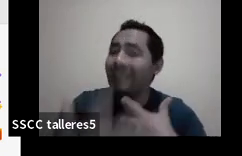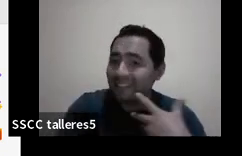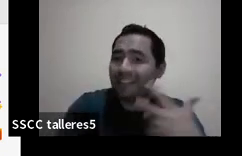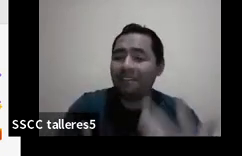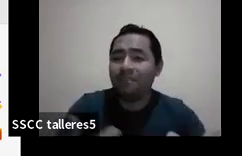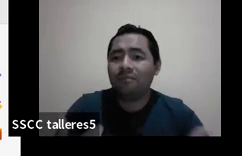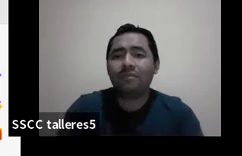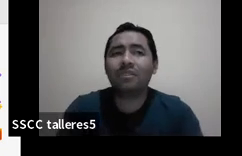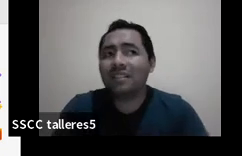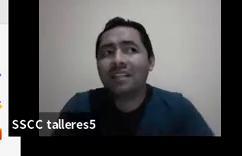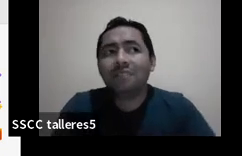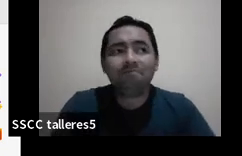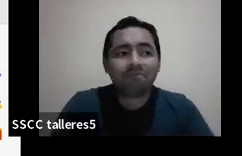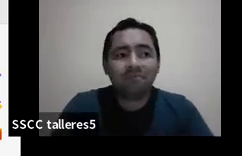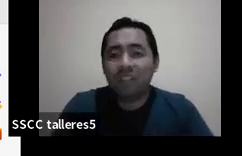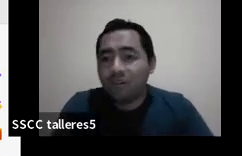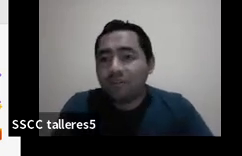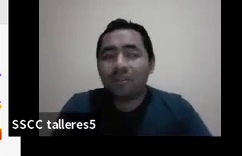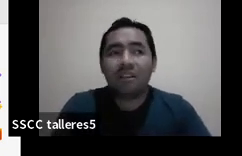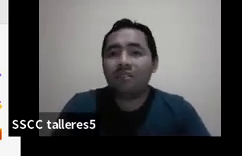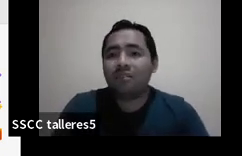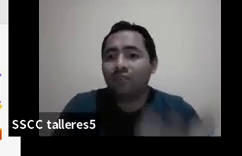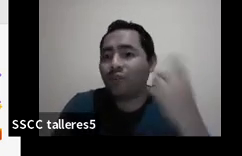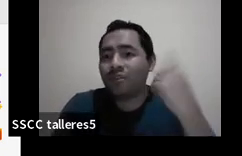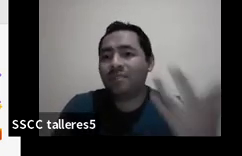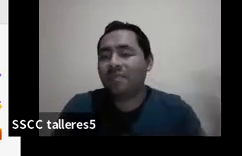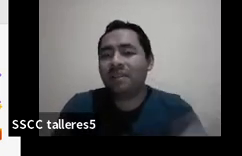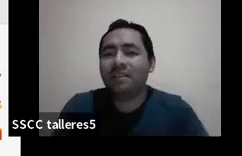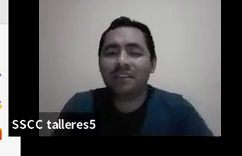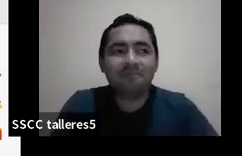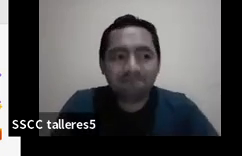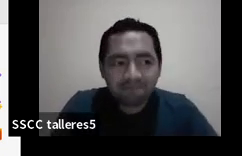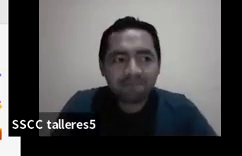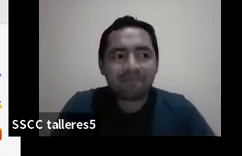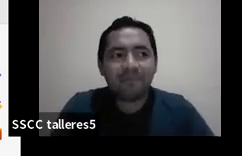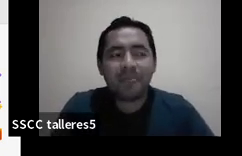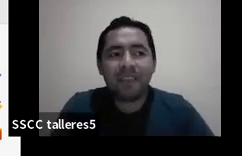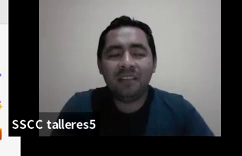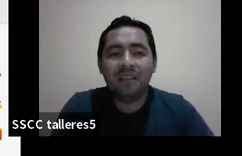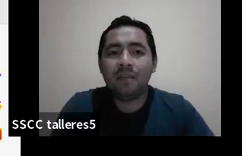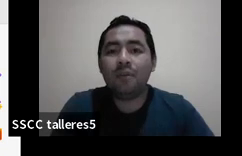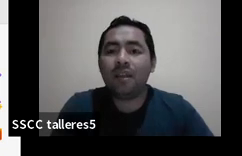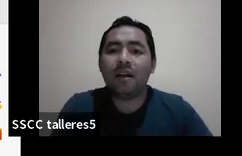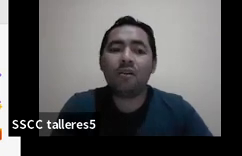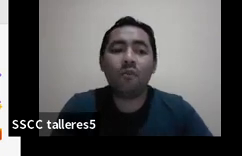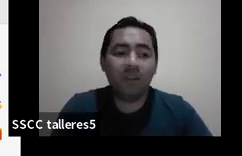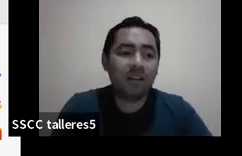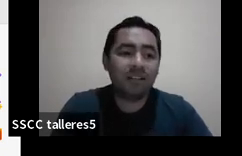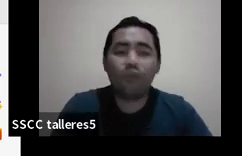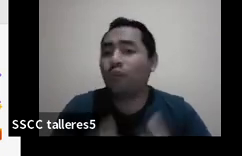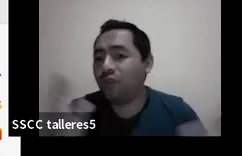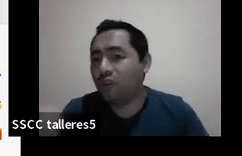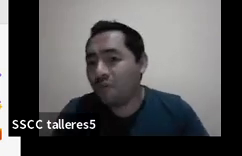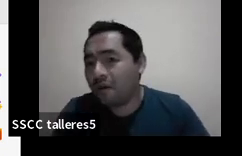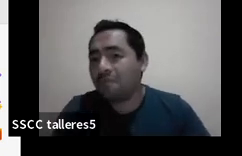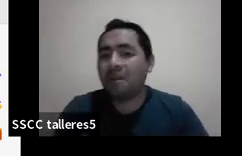lo tratan así, ¿no? Entonces, y no, o sea, no escucha simplemente así. Y él podría